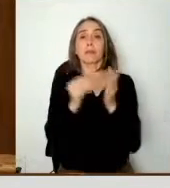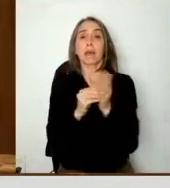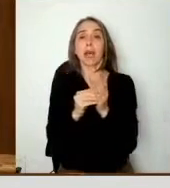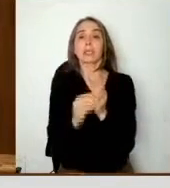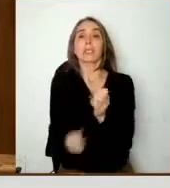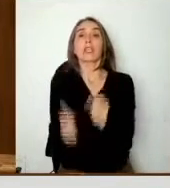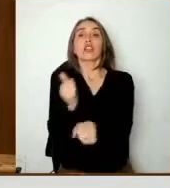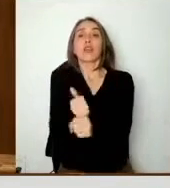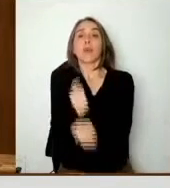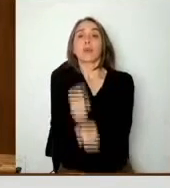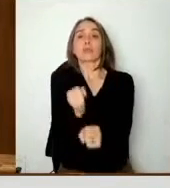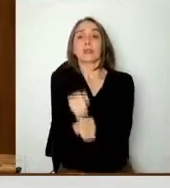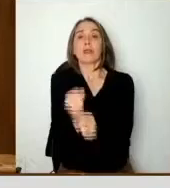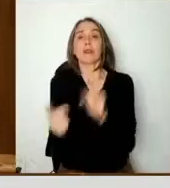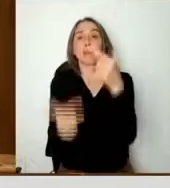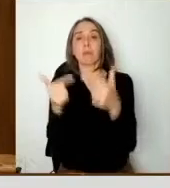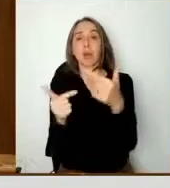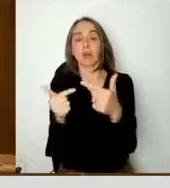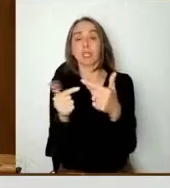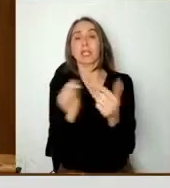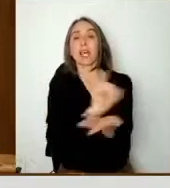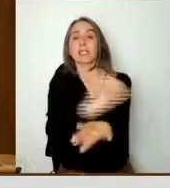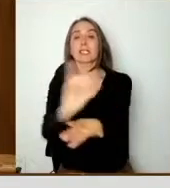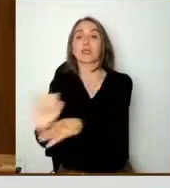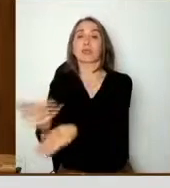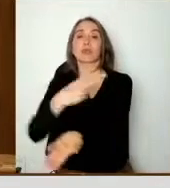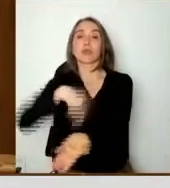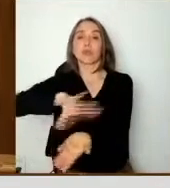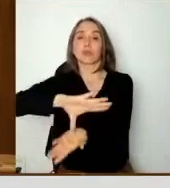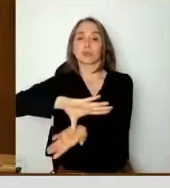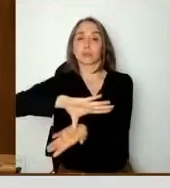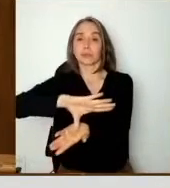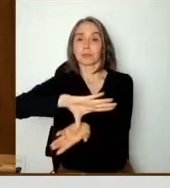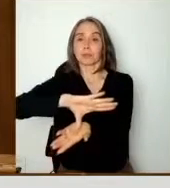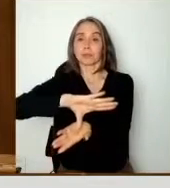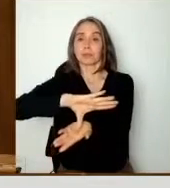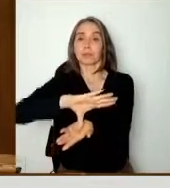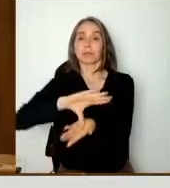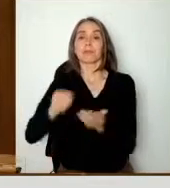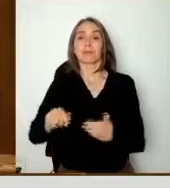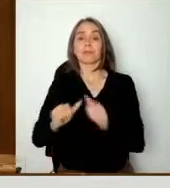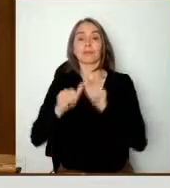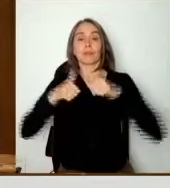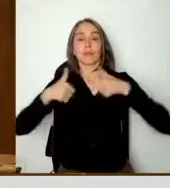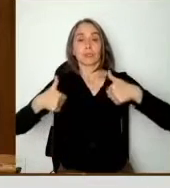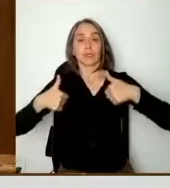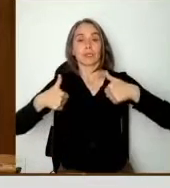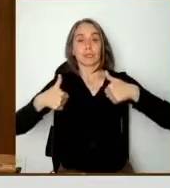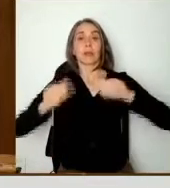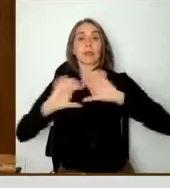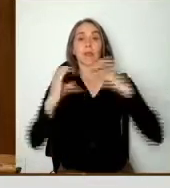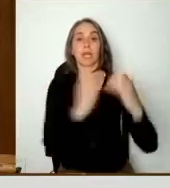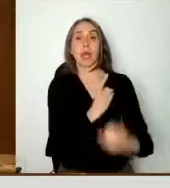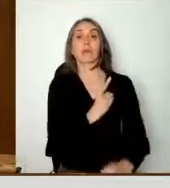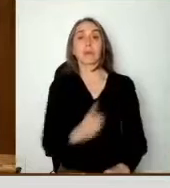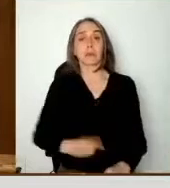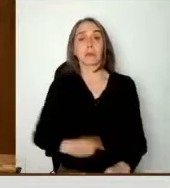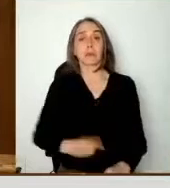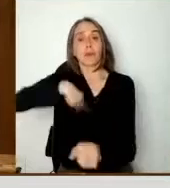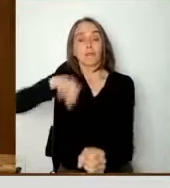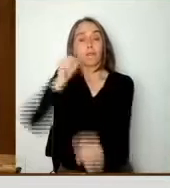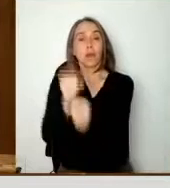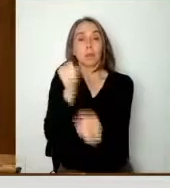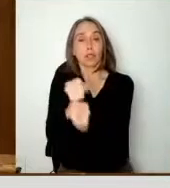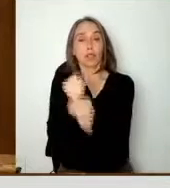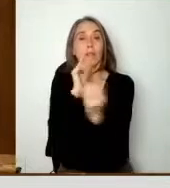política y de las instituciones en nuestro país. Desde la mesa de la Cámara trabajaremos y demostraremos que las acusaciones